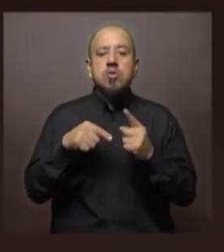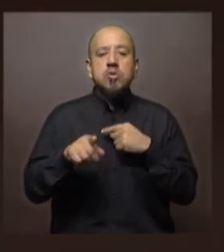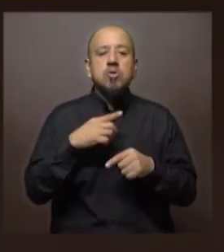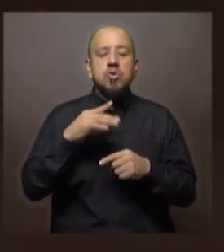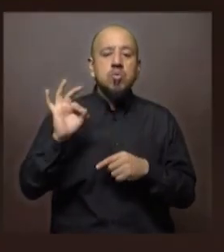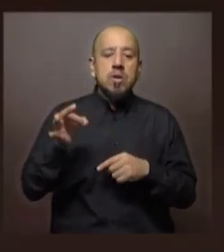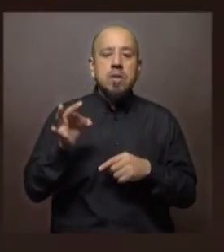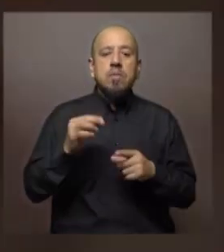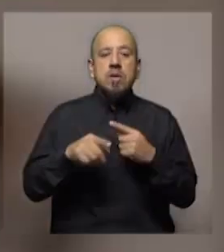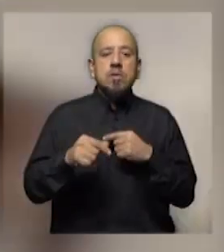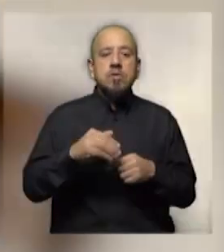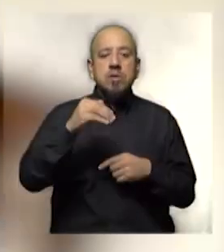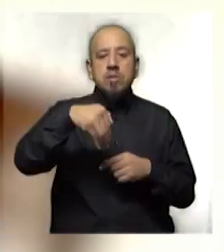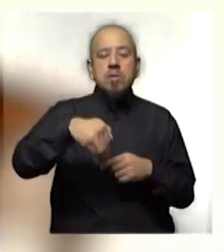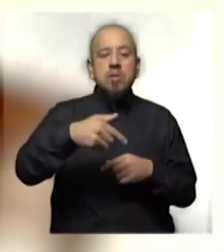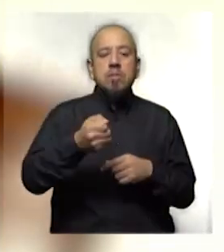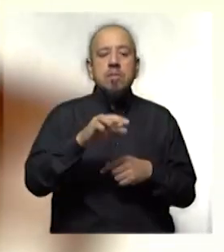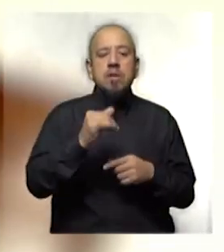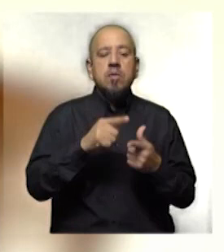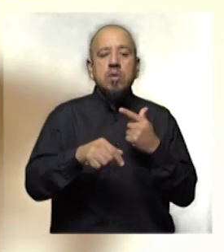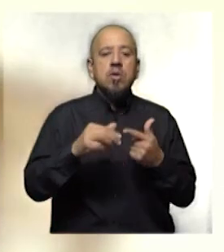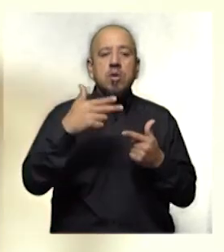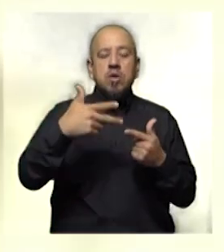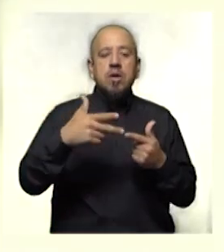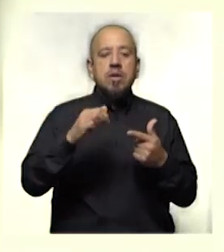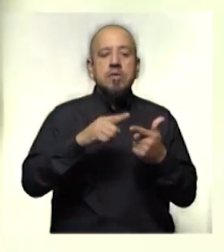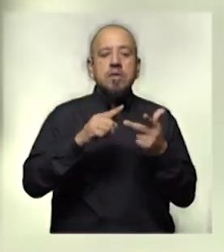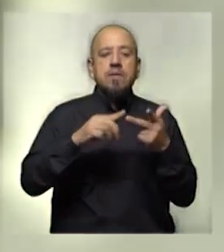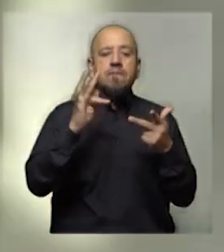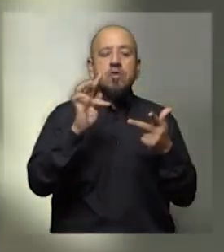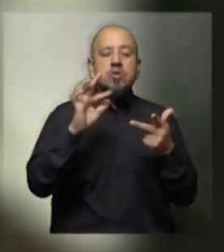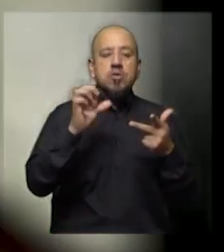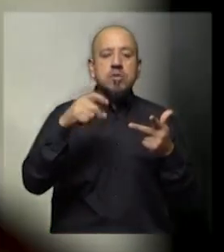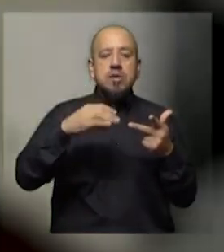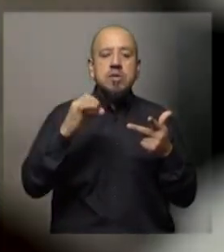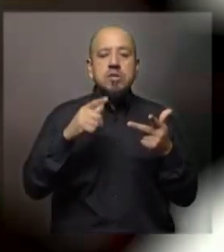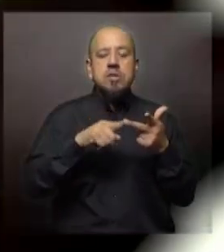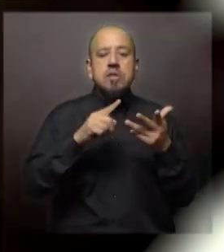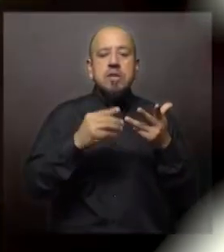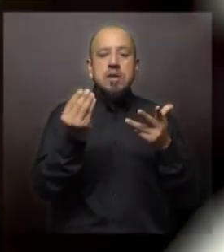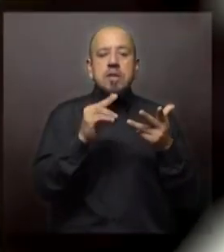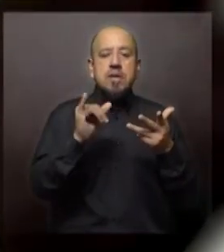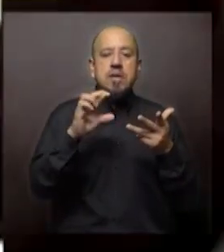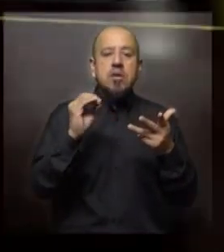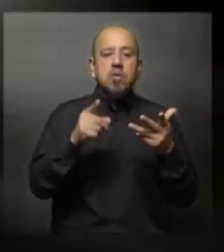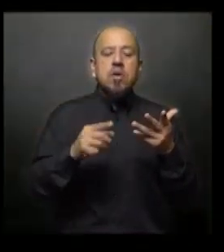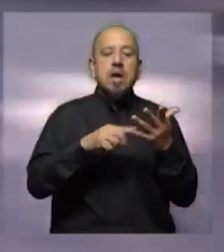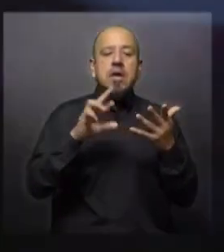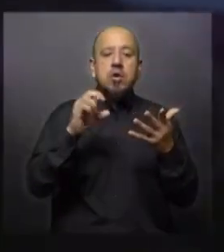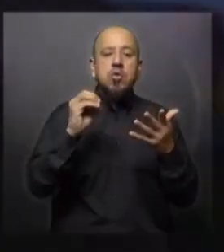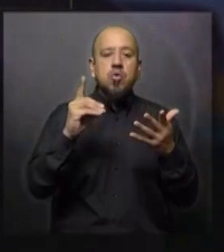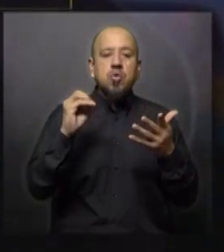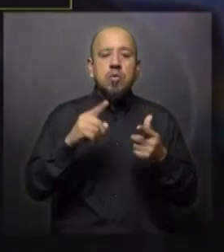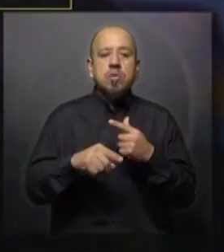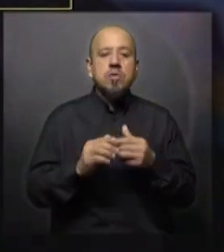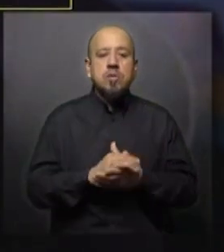su hermana la poetisa María Eugenia Julio rey de Florencio Sánchez Horacio Quiroga y José Enrique rodó entre otros